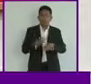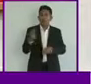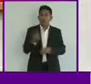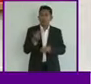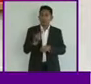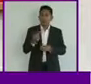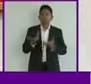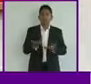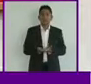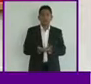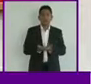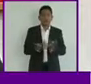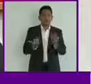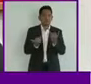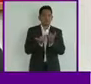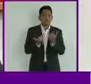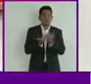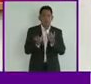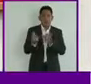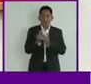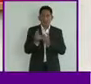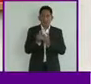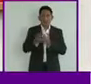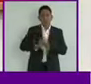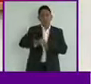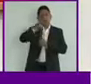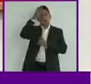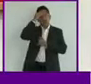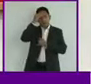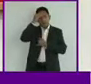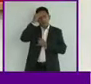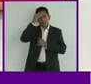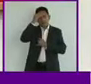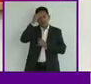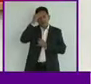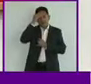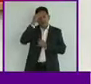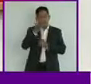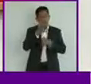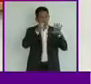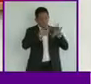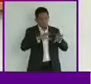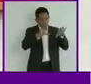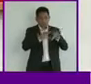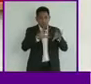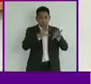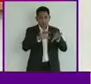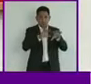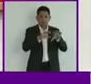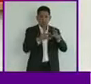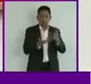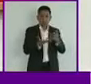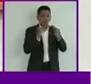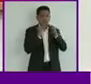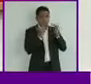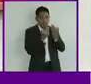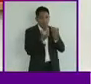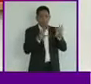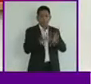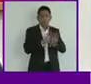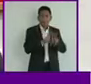la trascendencia de estas competencias y trabajar en ellas en los primeros años. Aquí es donde yo propongo un espacio de comunicación de